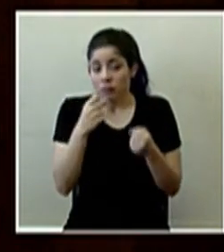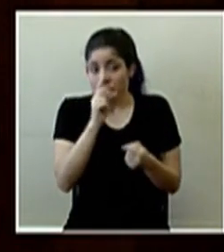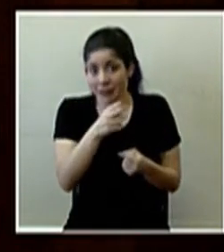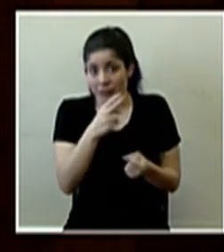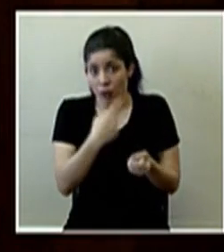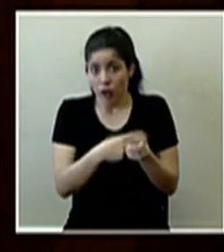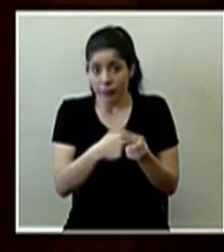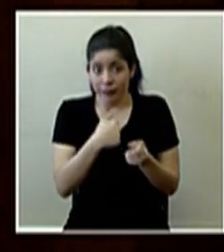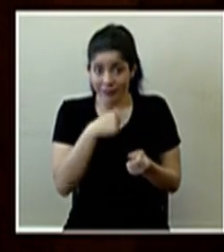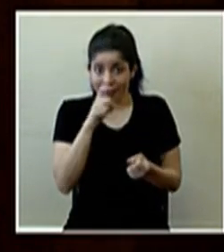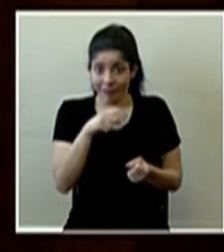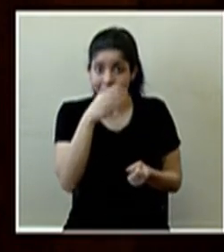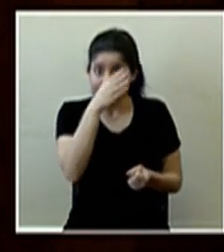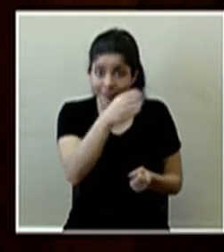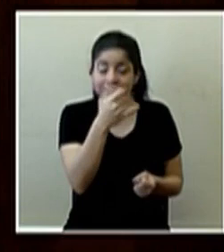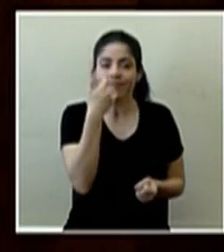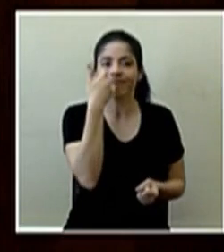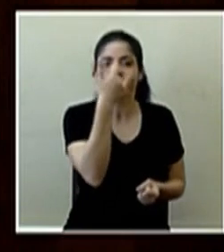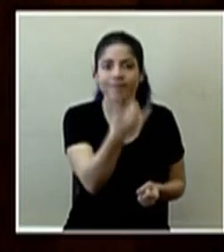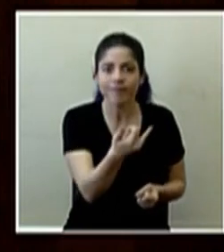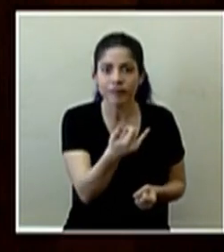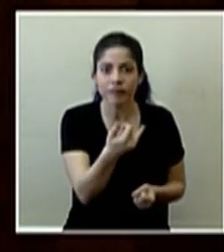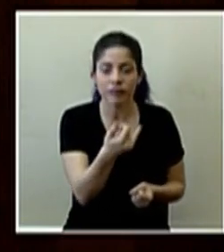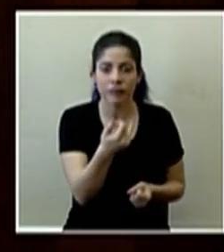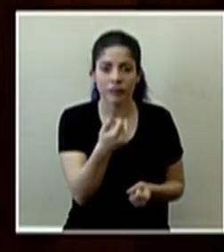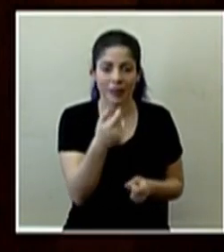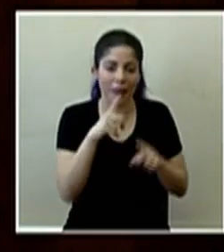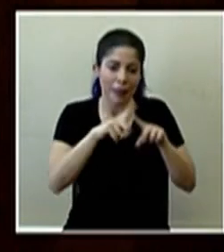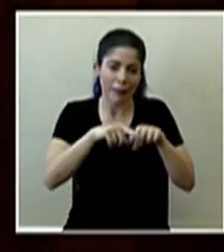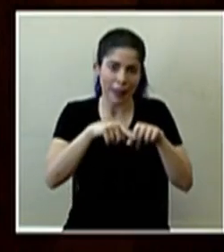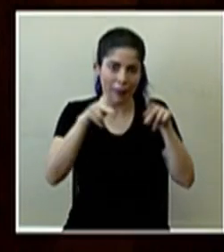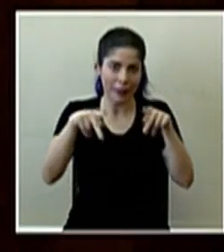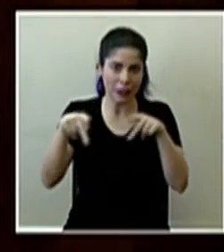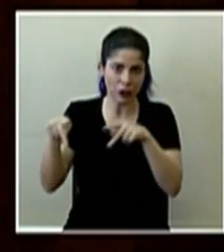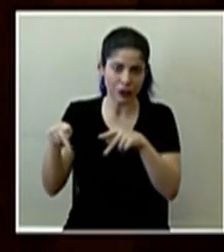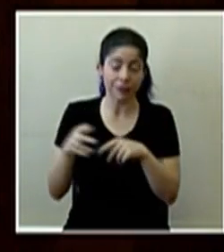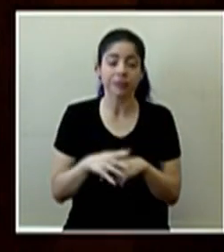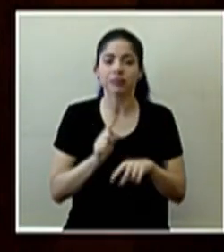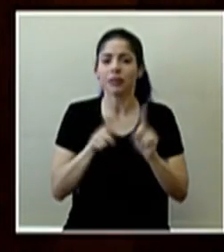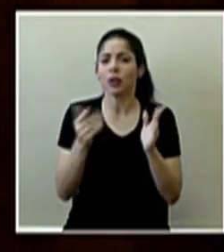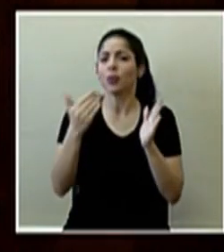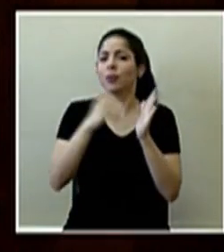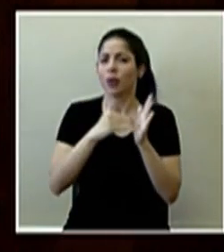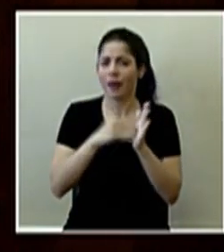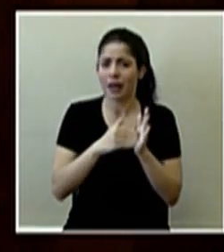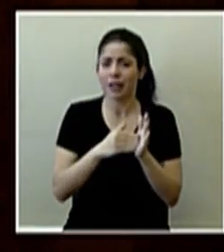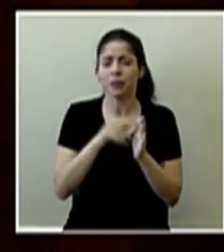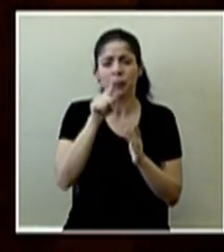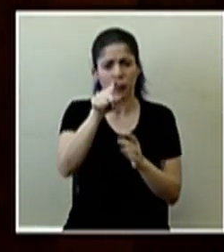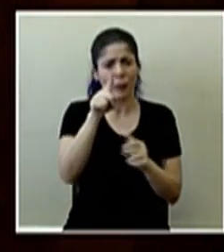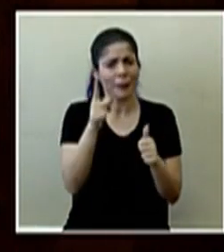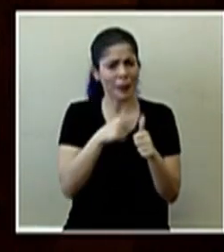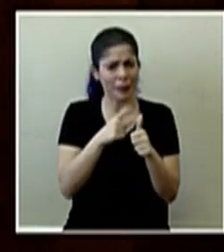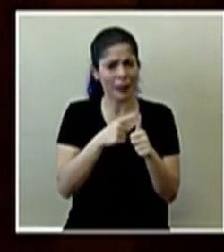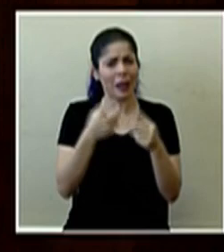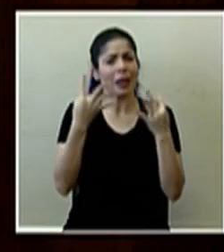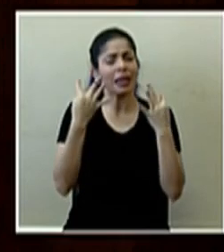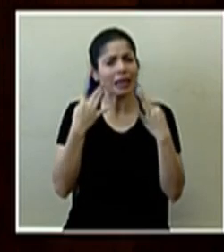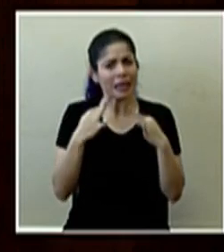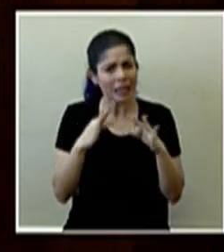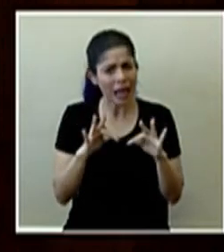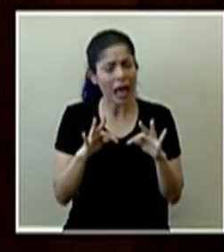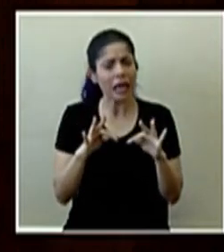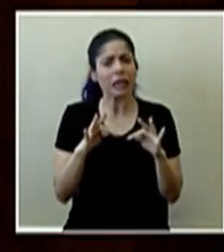le toca acudir en el caso de cada persona. Pero de nuevo, trate primero